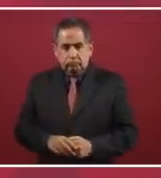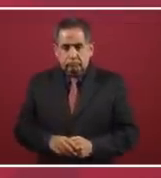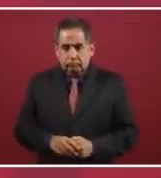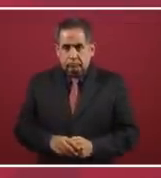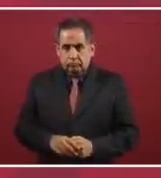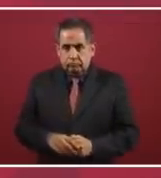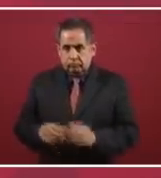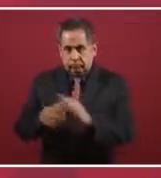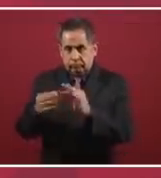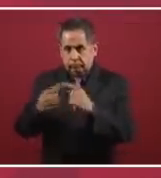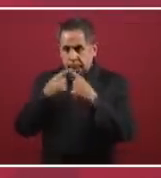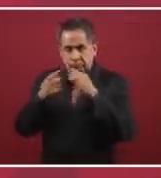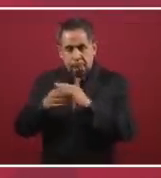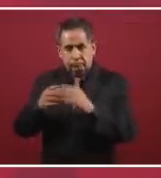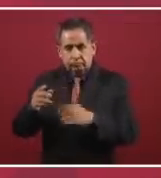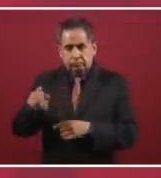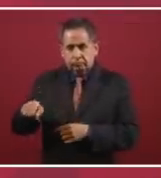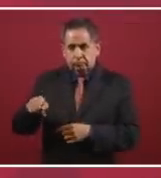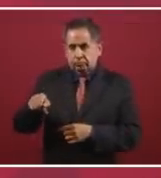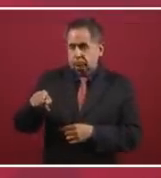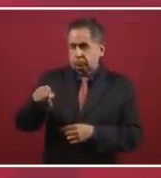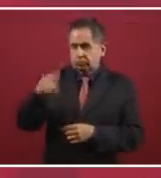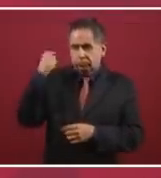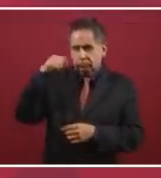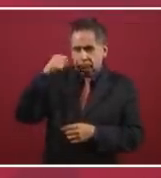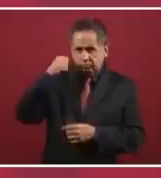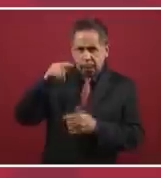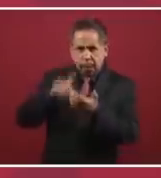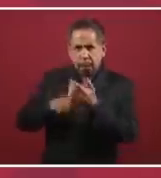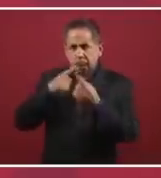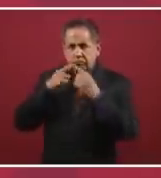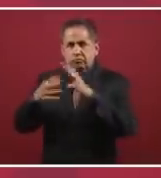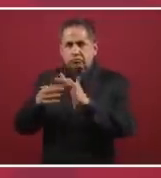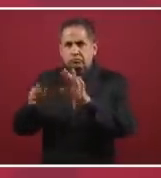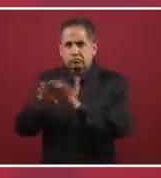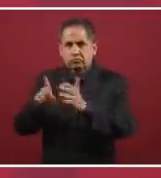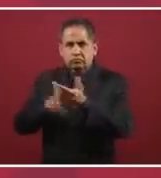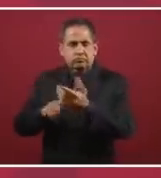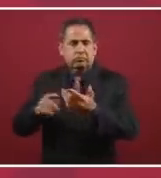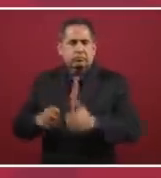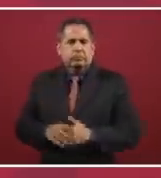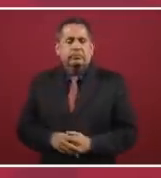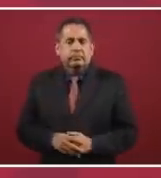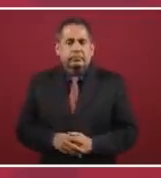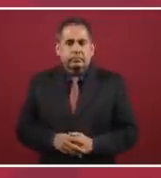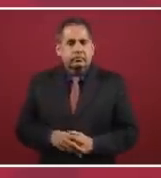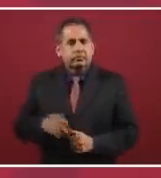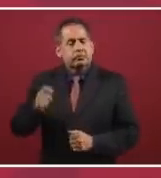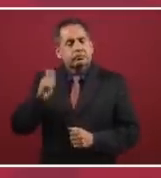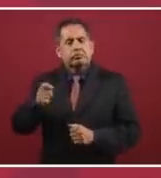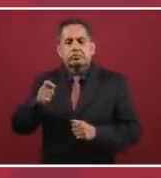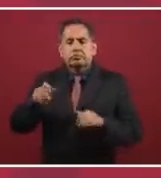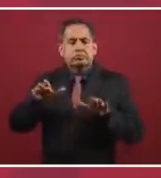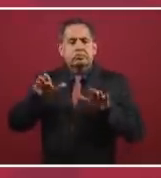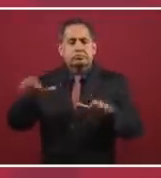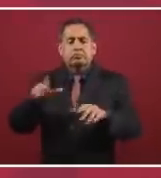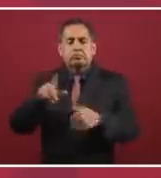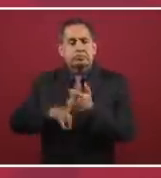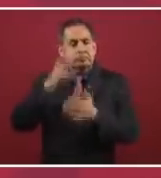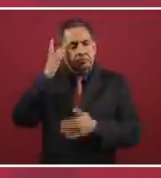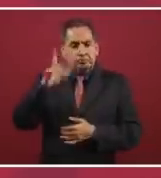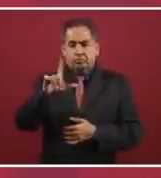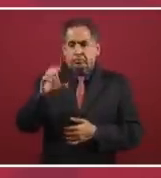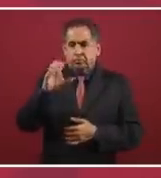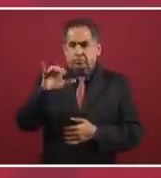en Paraíso, Tabasco. Estamos por iniciar el aeropuerto de Santa Lucía.